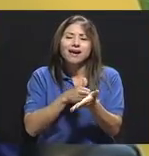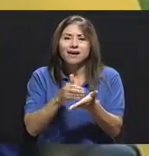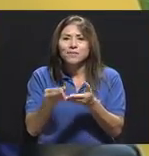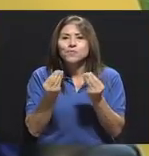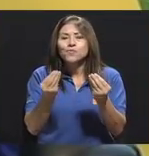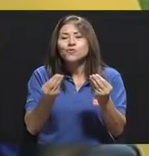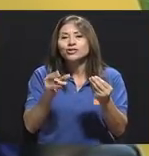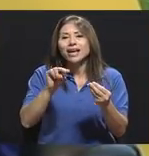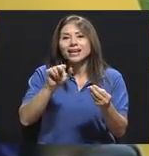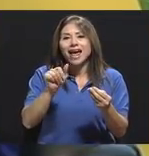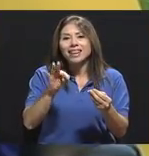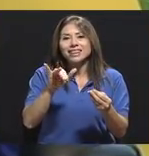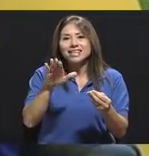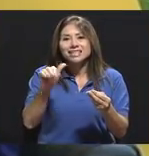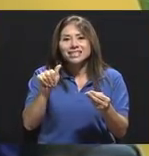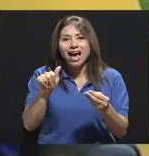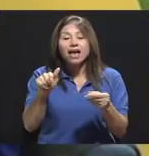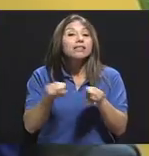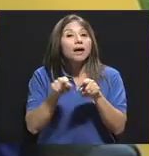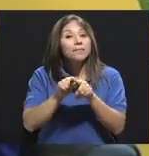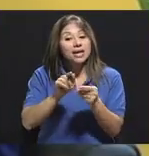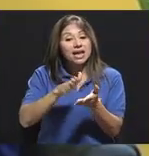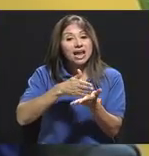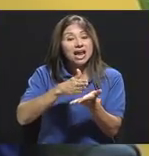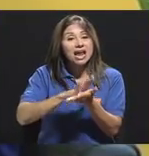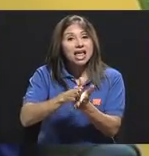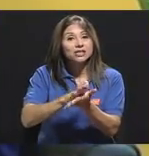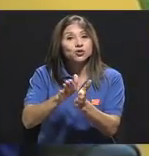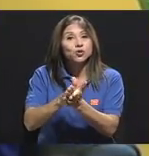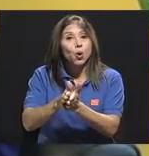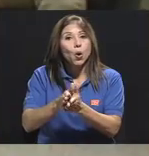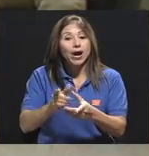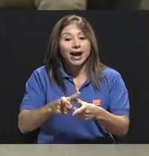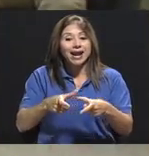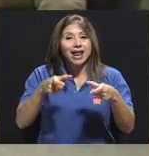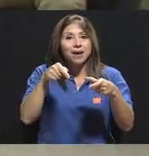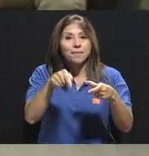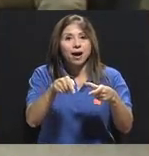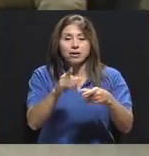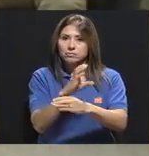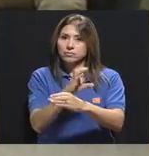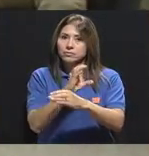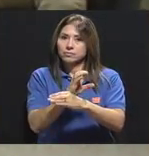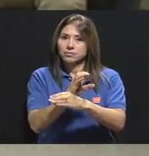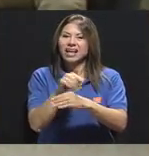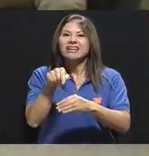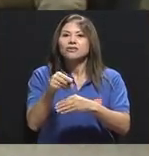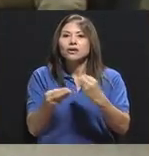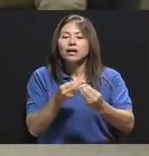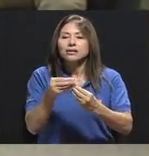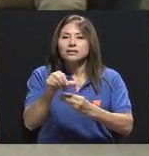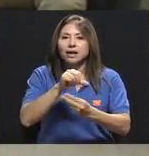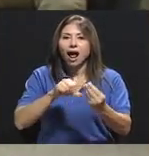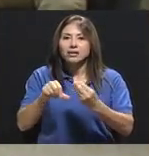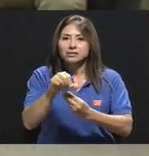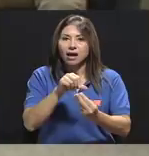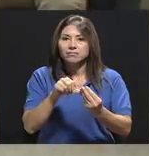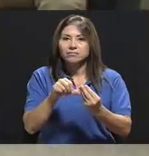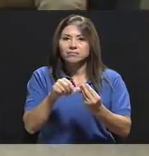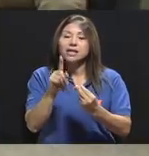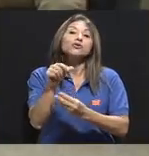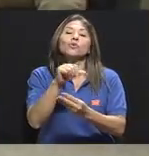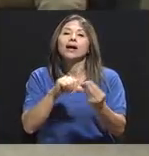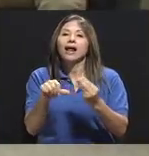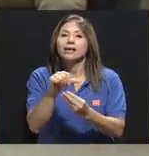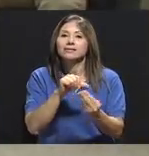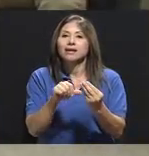queso crema es importante que no lo consideren como queso que está licuado en una caja verdad el queso crema es grasa verdad es una grasa Entonces